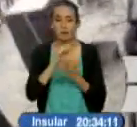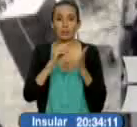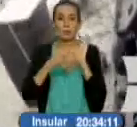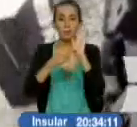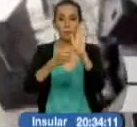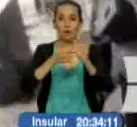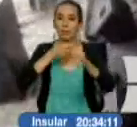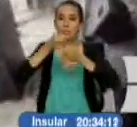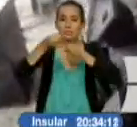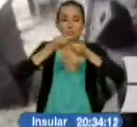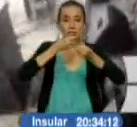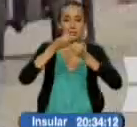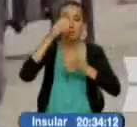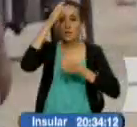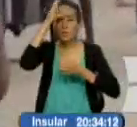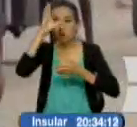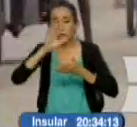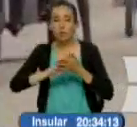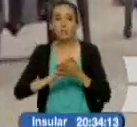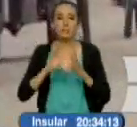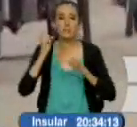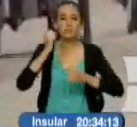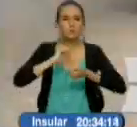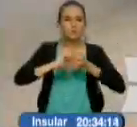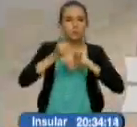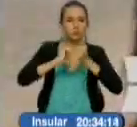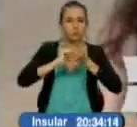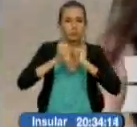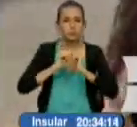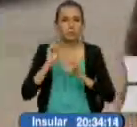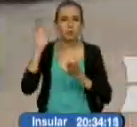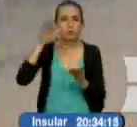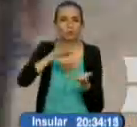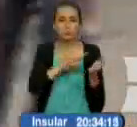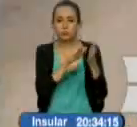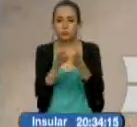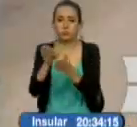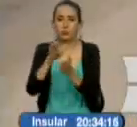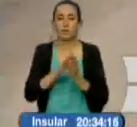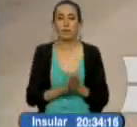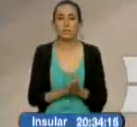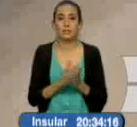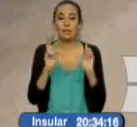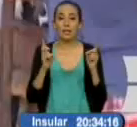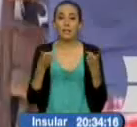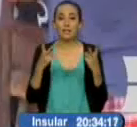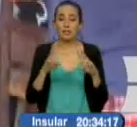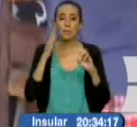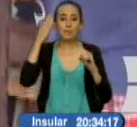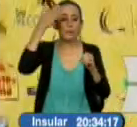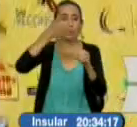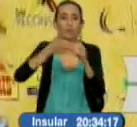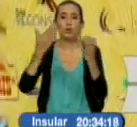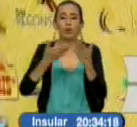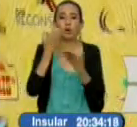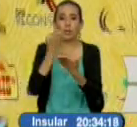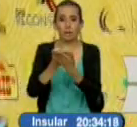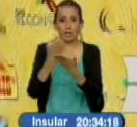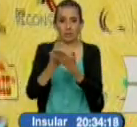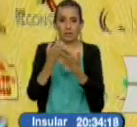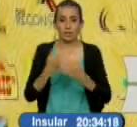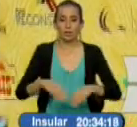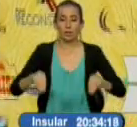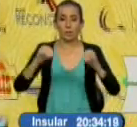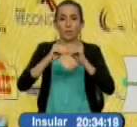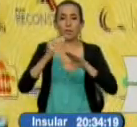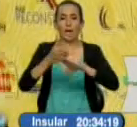artísticas, culturales y deportes extremos, como surf y vuelo libre. Uno de los objetivos del festival es la reactivación de esta zona